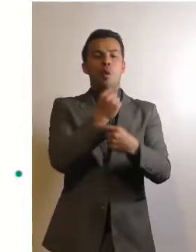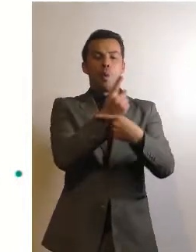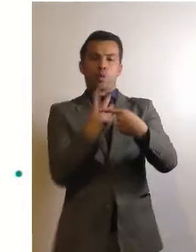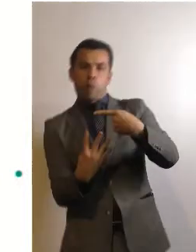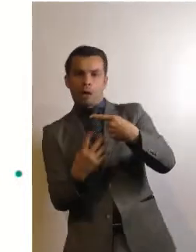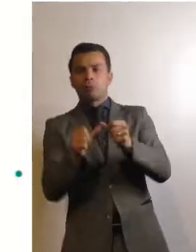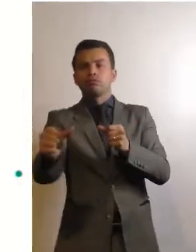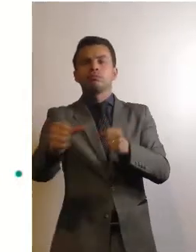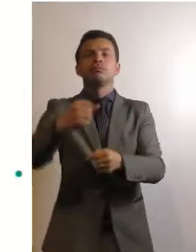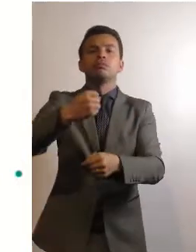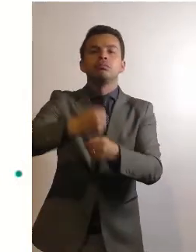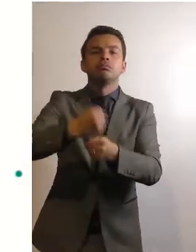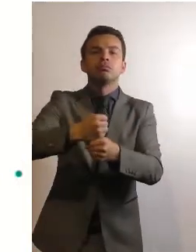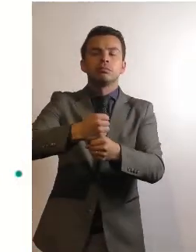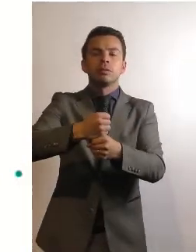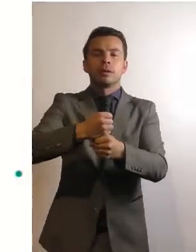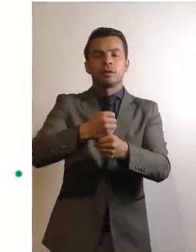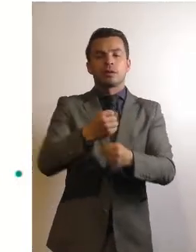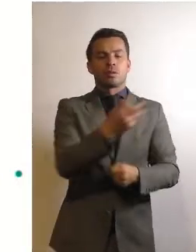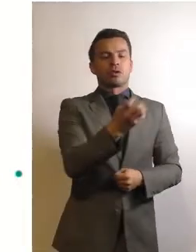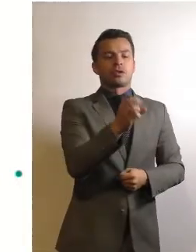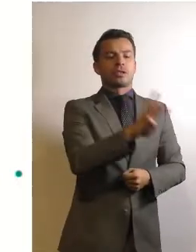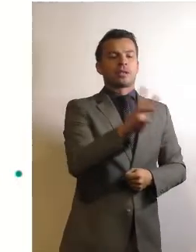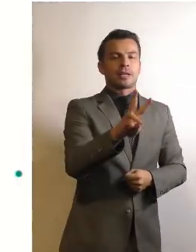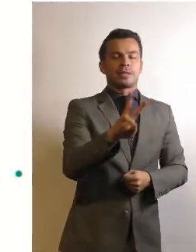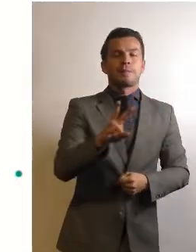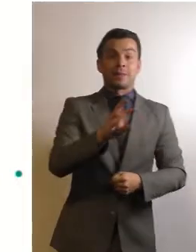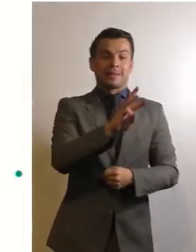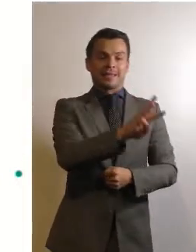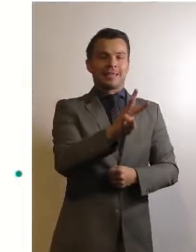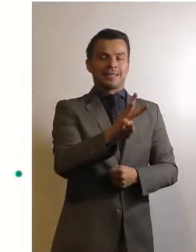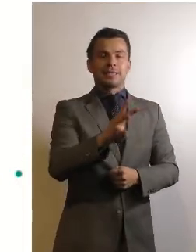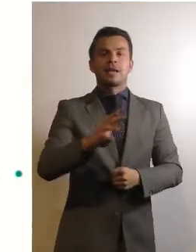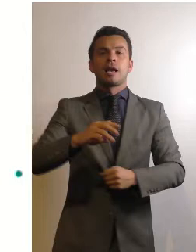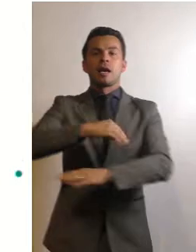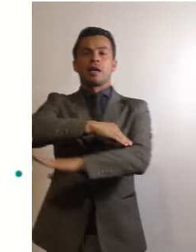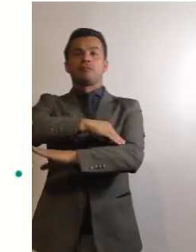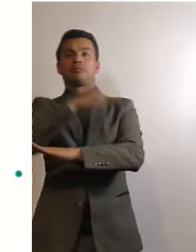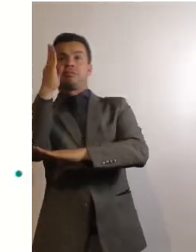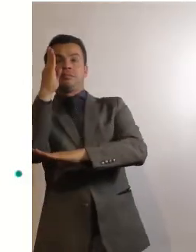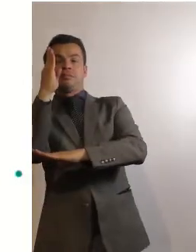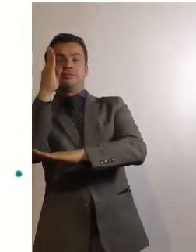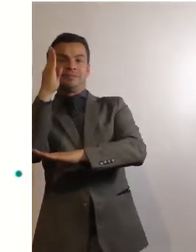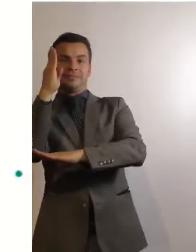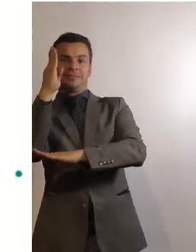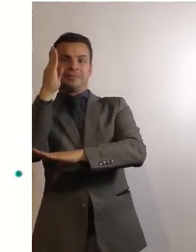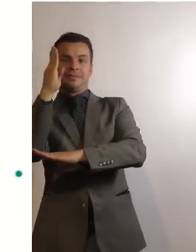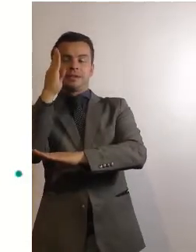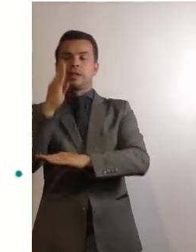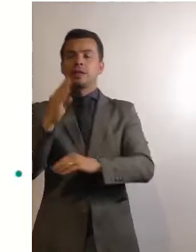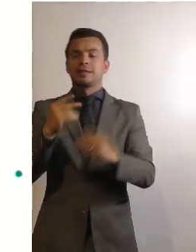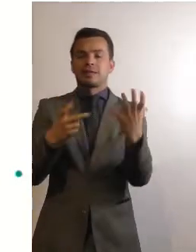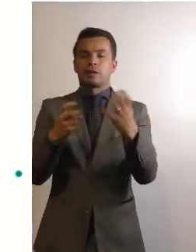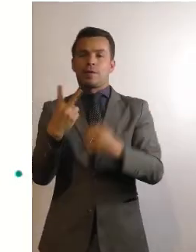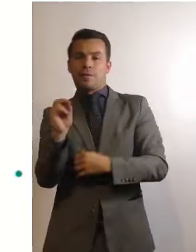433, medio tiempo, 379, tres cuartos de tiempo, 220 y de tiempo